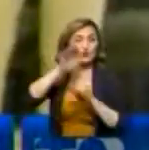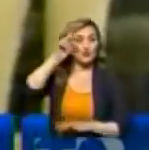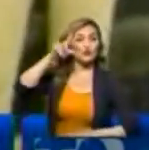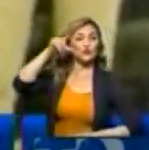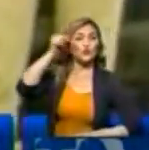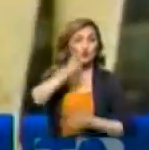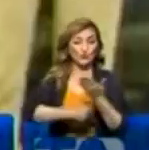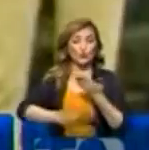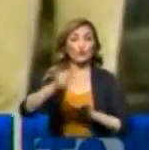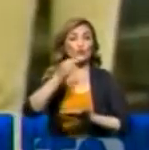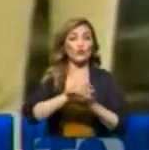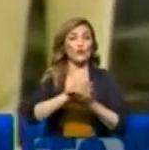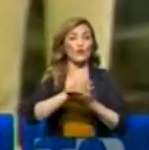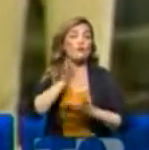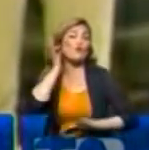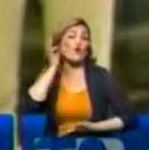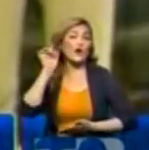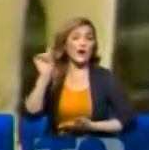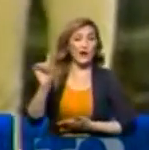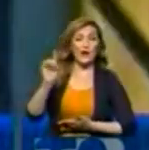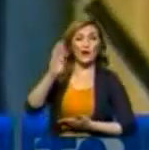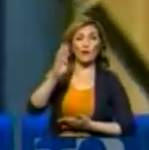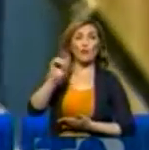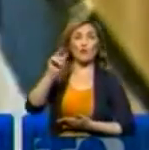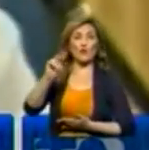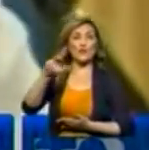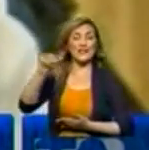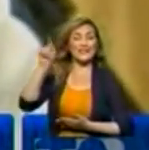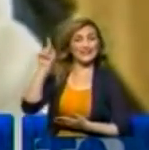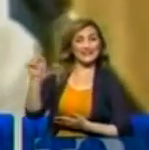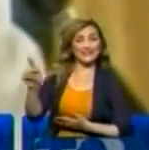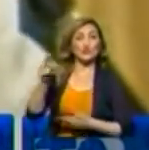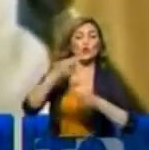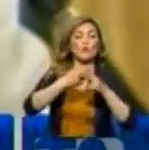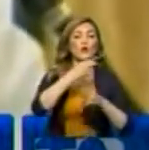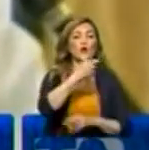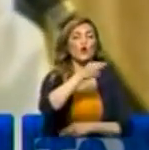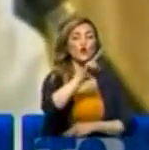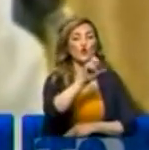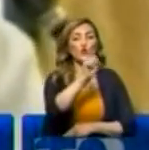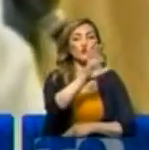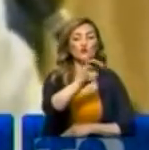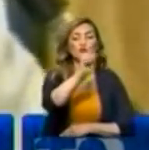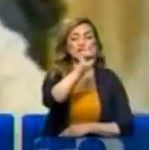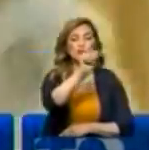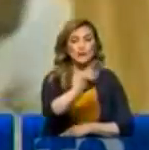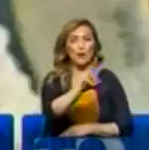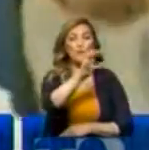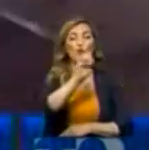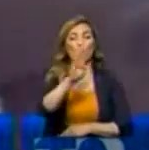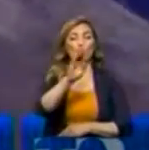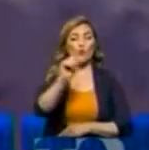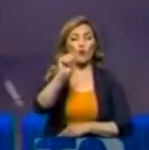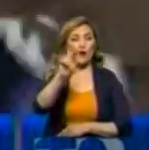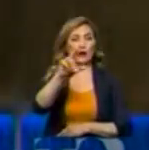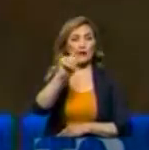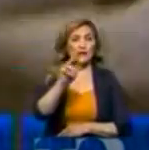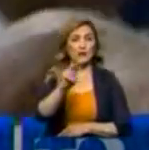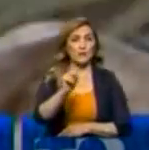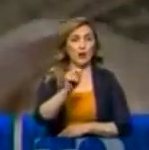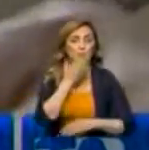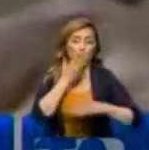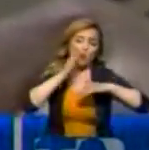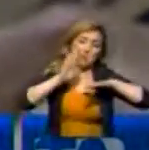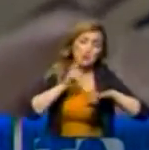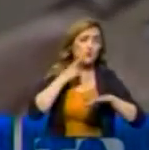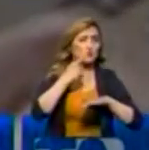Gobernación del Guayas de Viviana Bonilla, Gustavo Bucarán. Ha dicho bajo juramento que recogió, contó